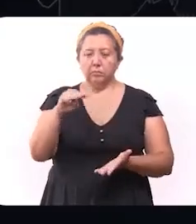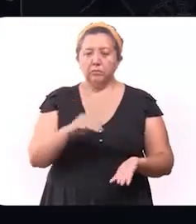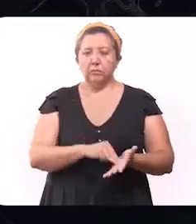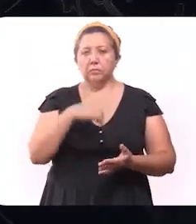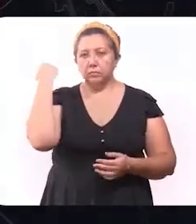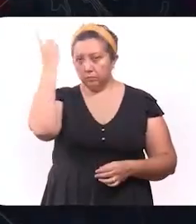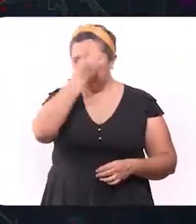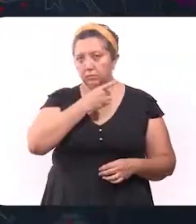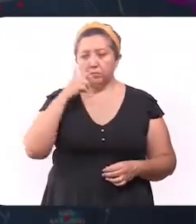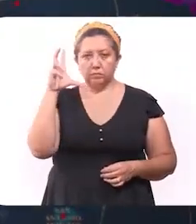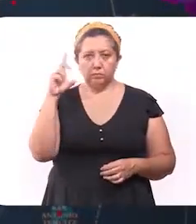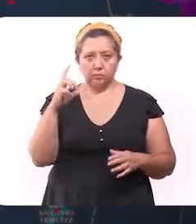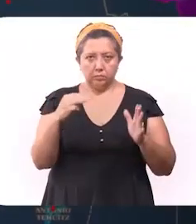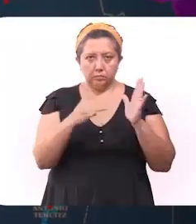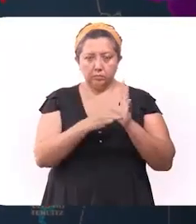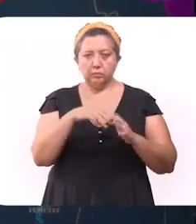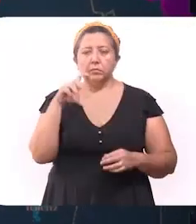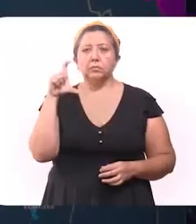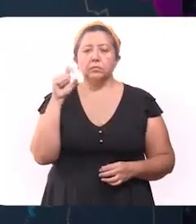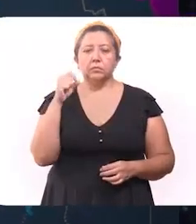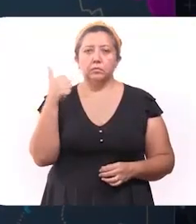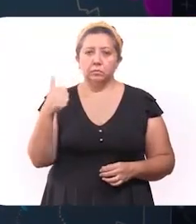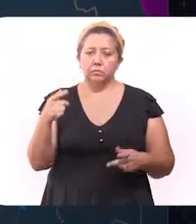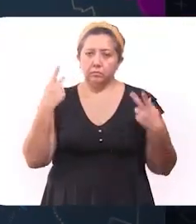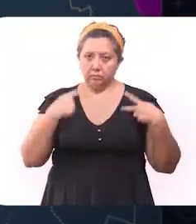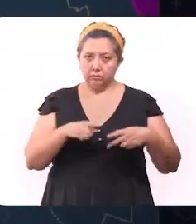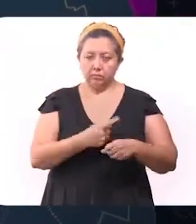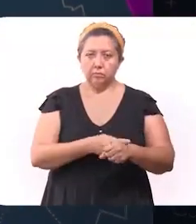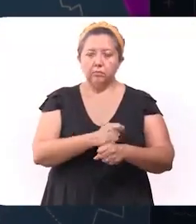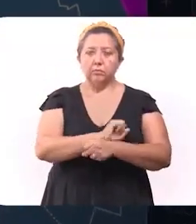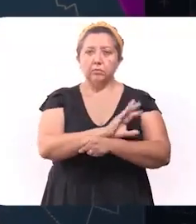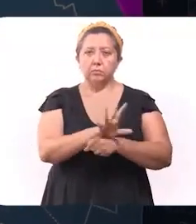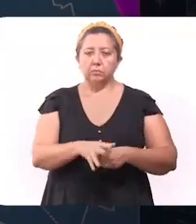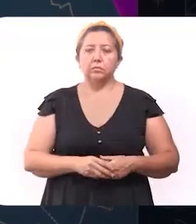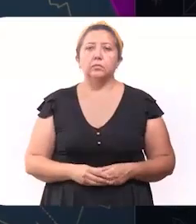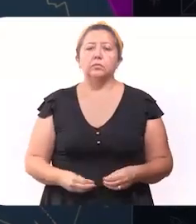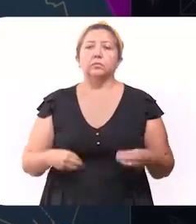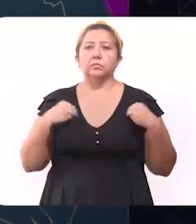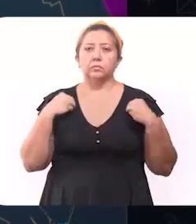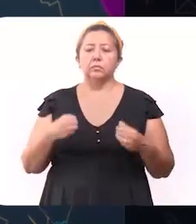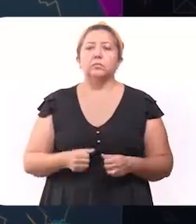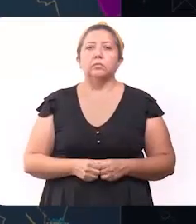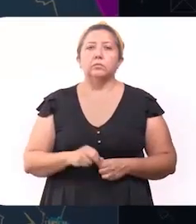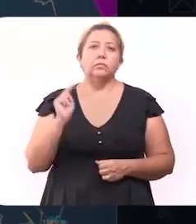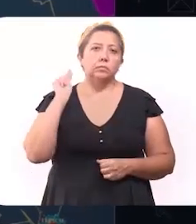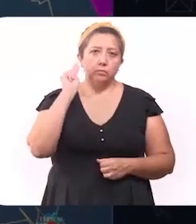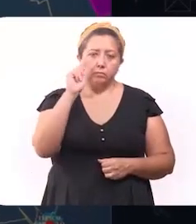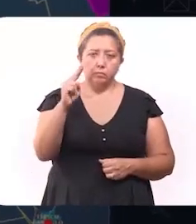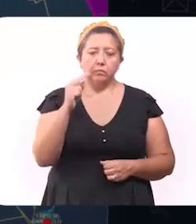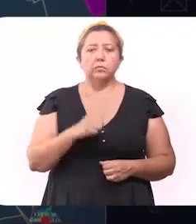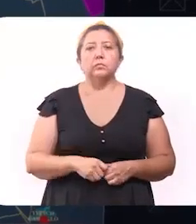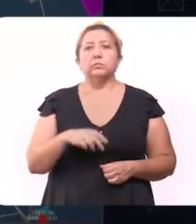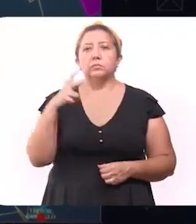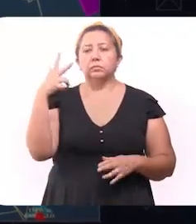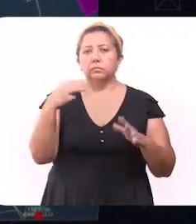se han diagnosticado 30.026 personas contagiadas de coronavirus, que viven en la zona